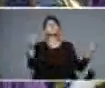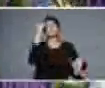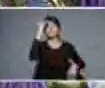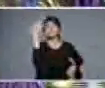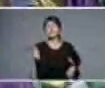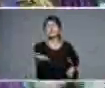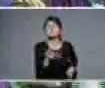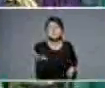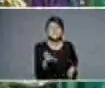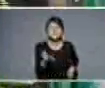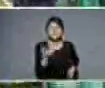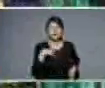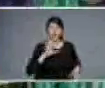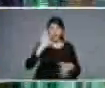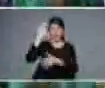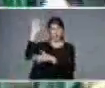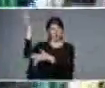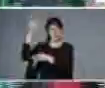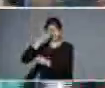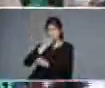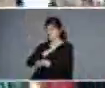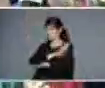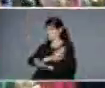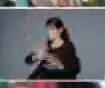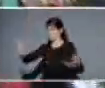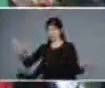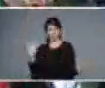pueblo se clima lo mejor con